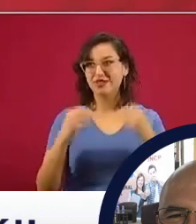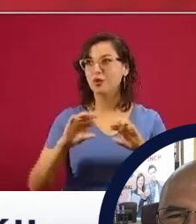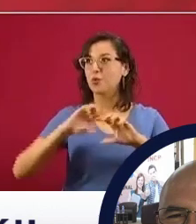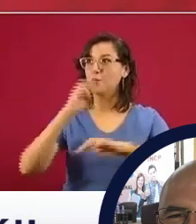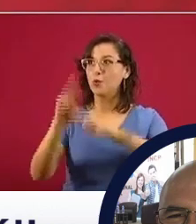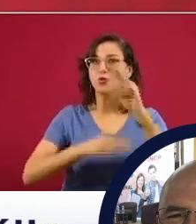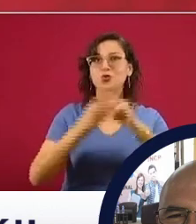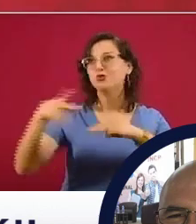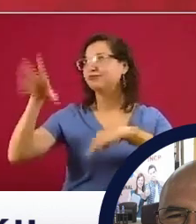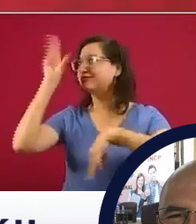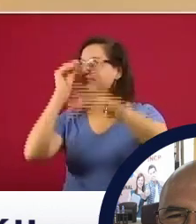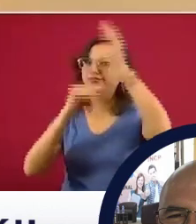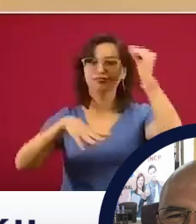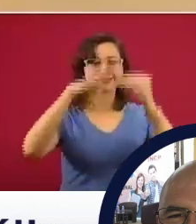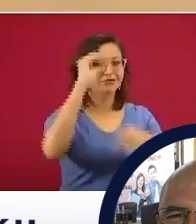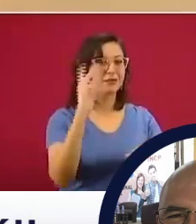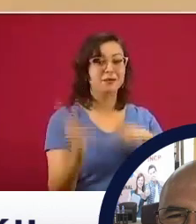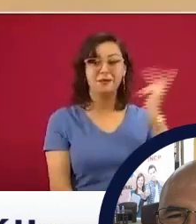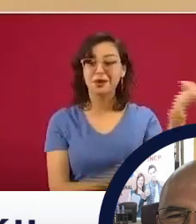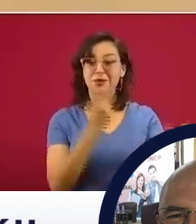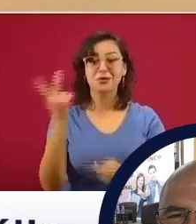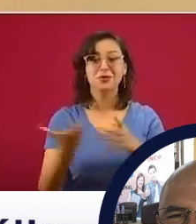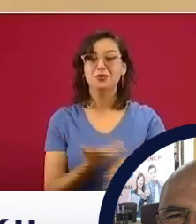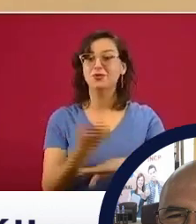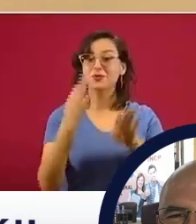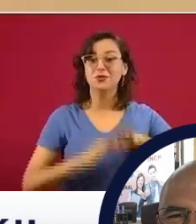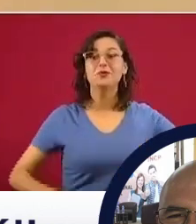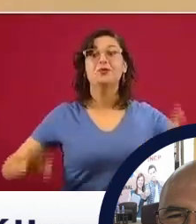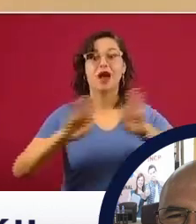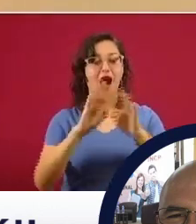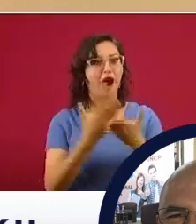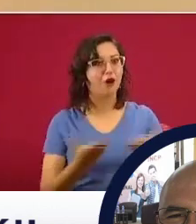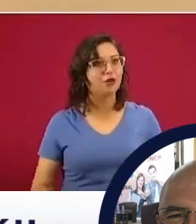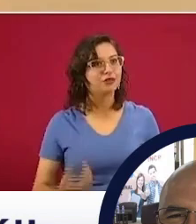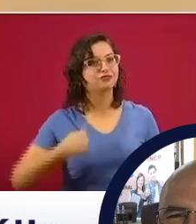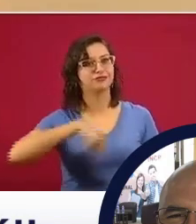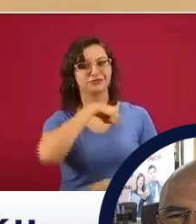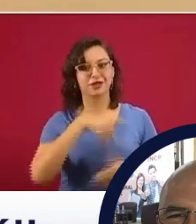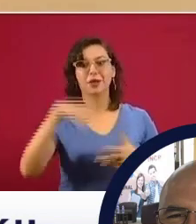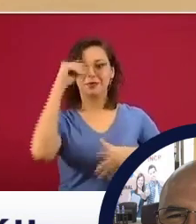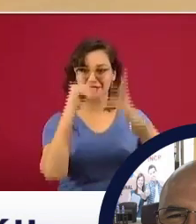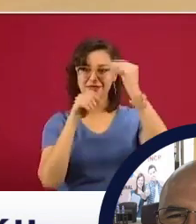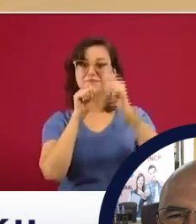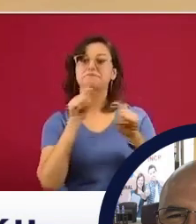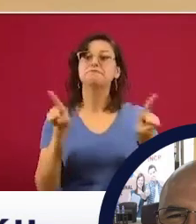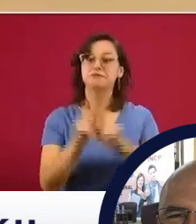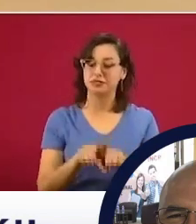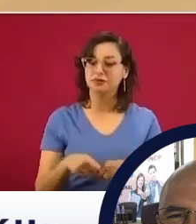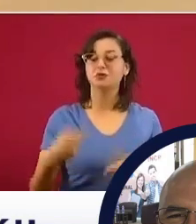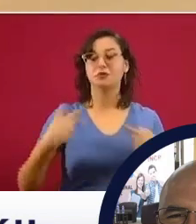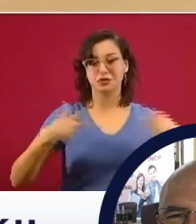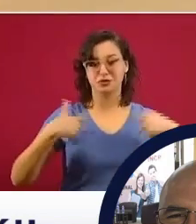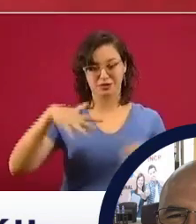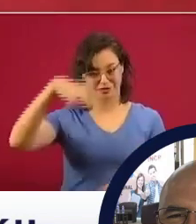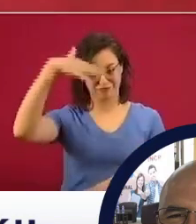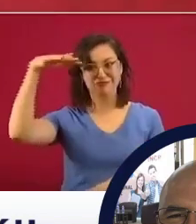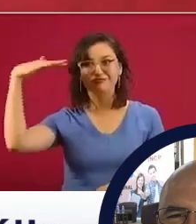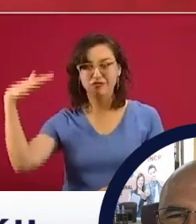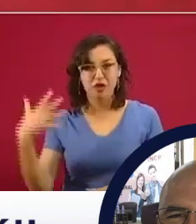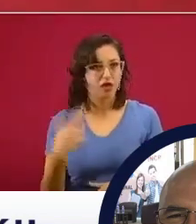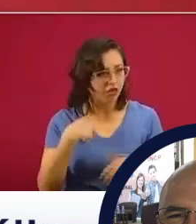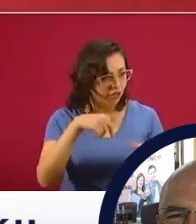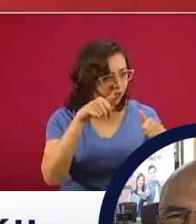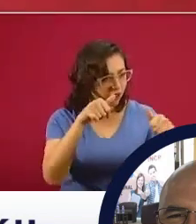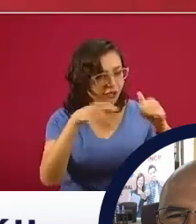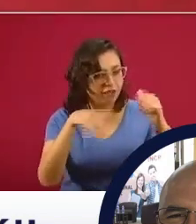totalmente el ejercicio, Luis. Sin duda alguna, tiene razón, no lo habíamos visto relajado, bueno, tan relajado, aunque sí tiene